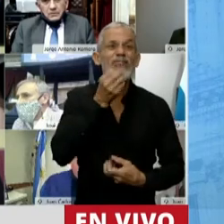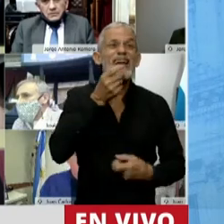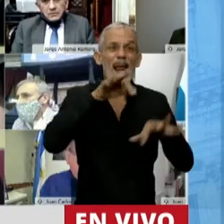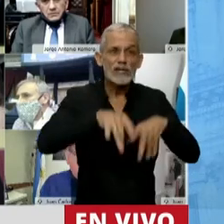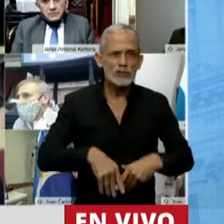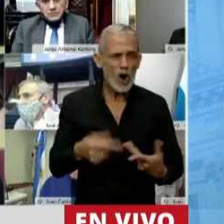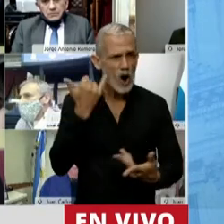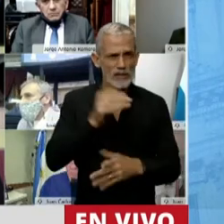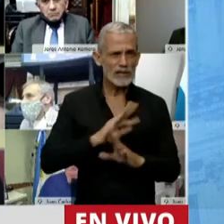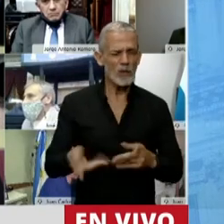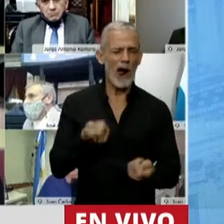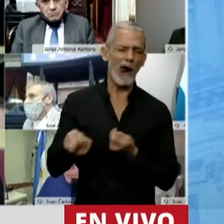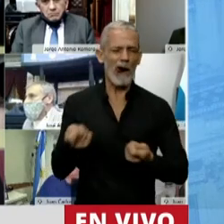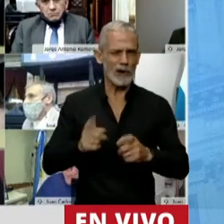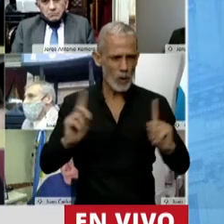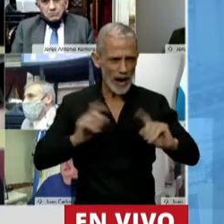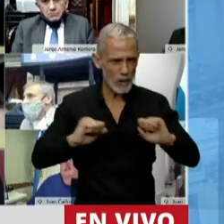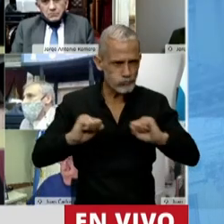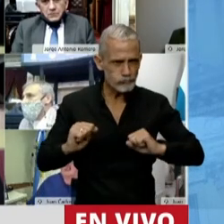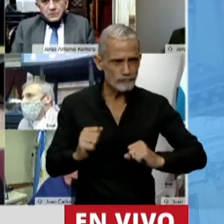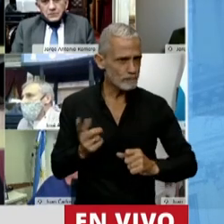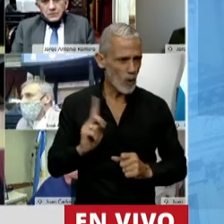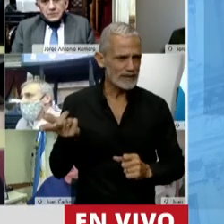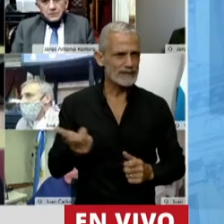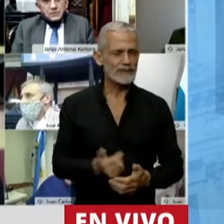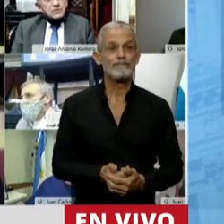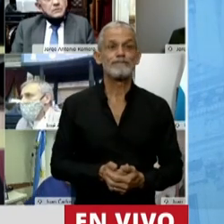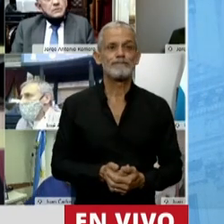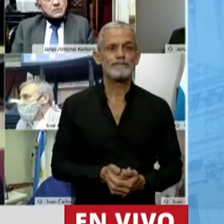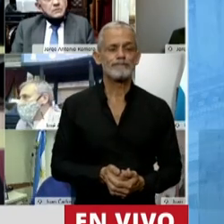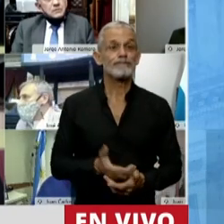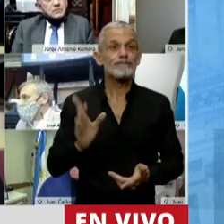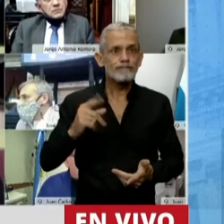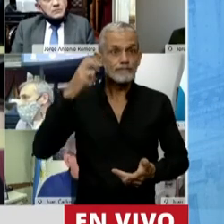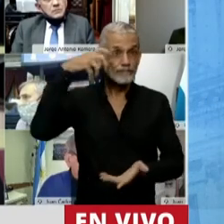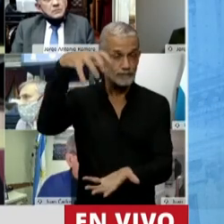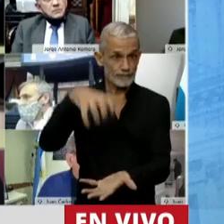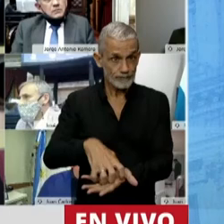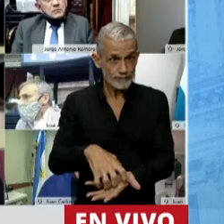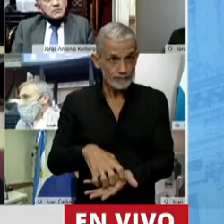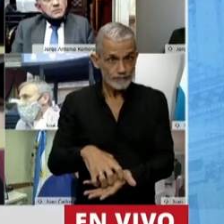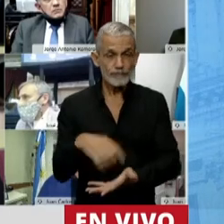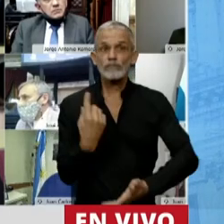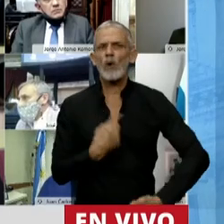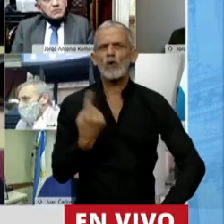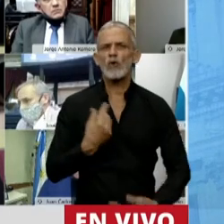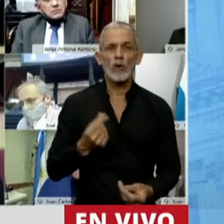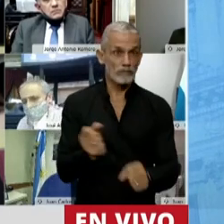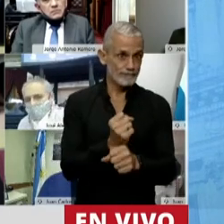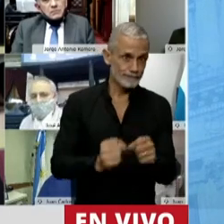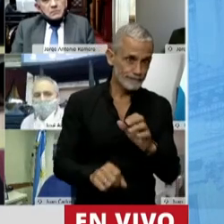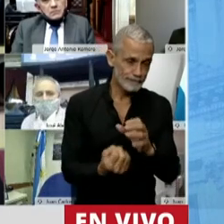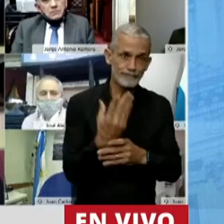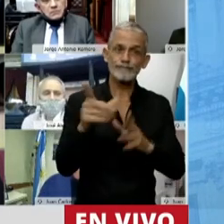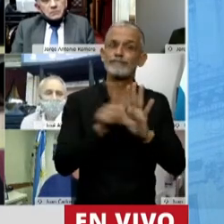declaración jurada, no es una chicana política. Señor presidente, desde el Congreso estamos supuestamente sancionando